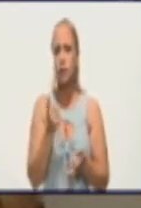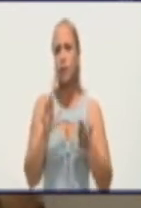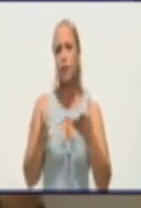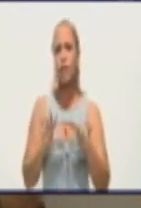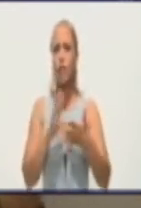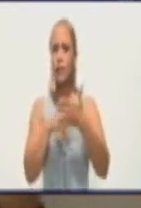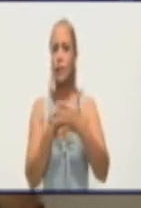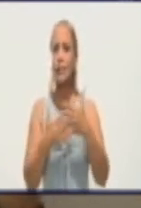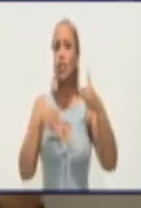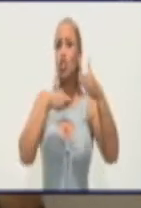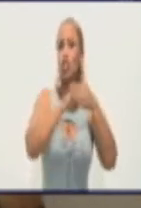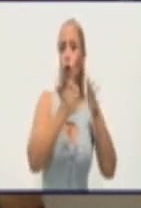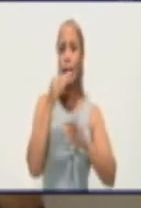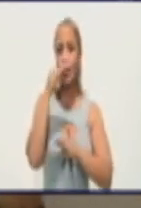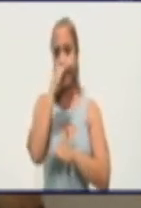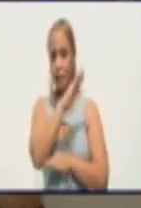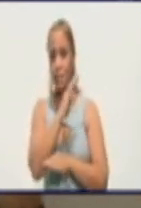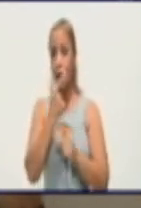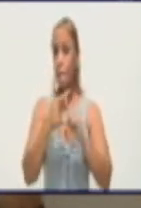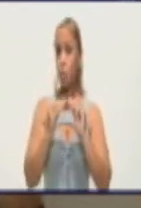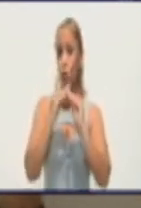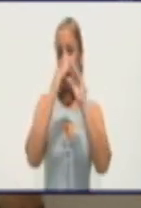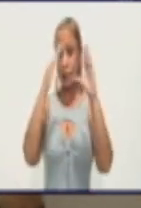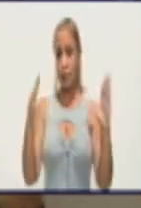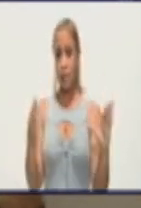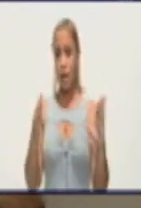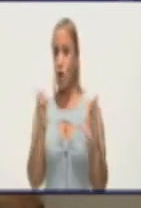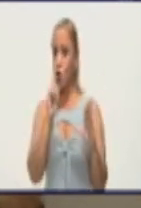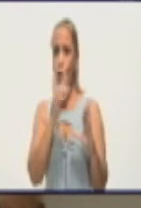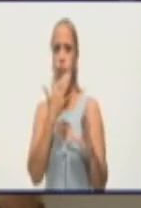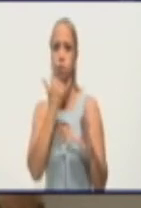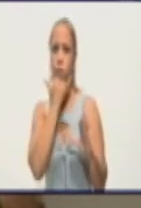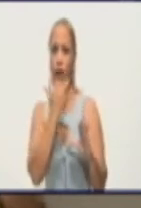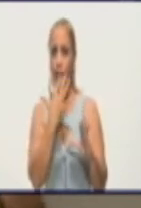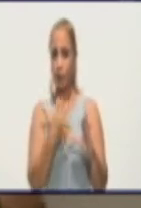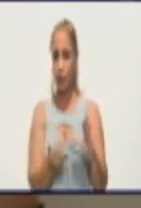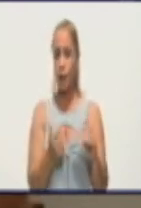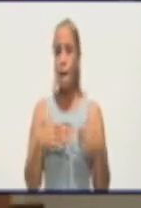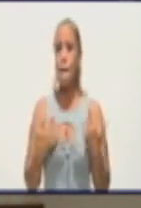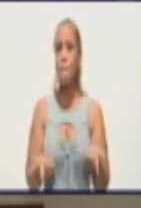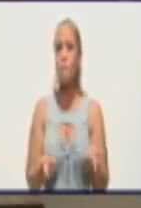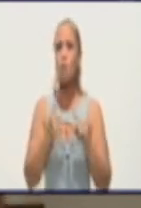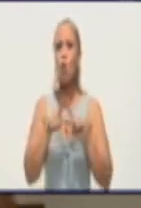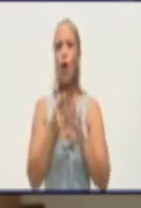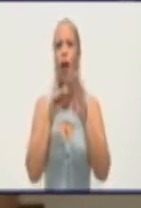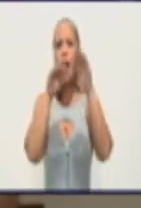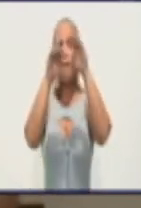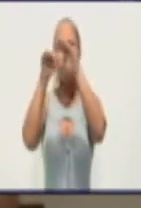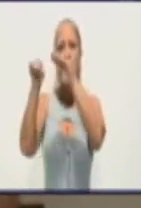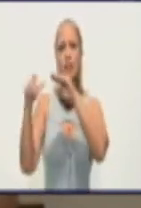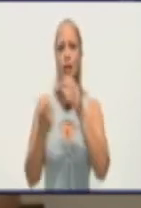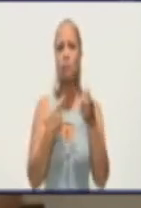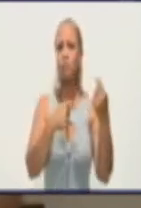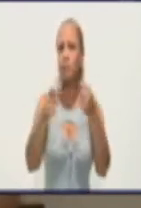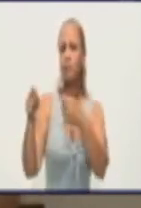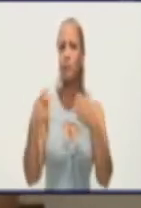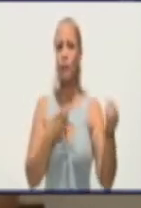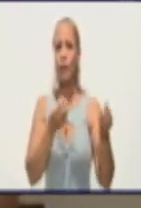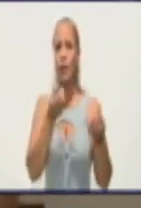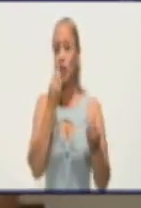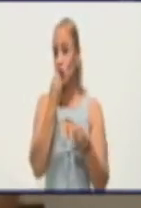entronque de giza por el día no se va a afectar por la situación del almacén que distribuye la canasta básica de alimentos